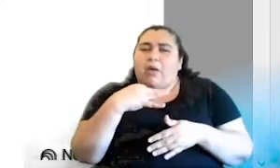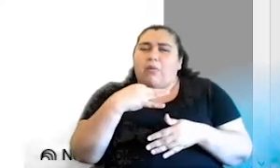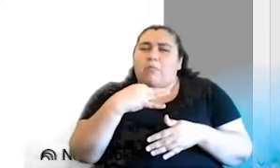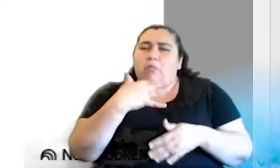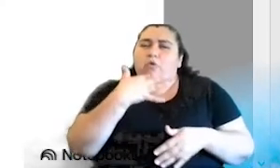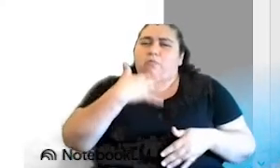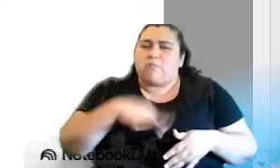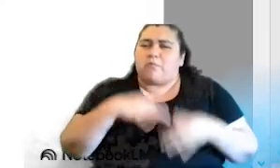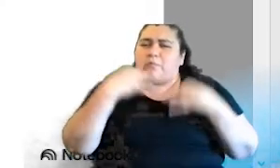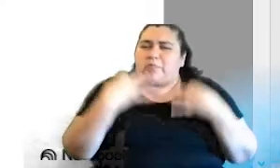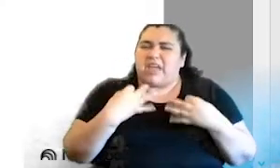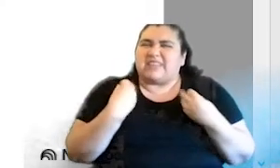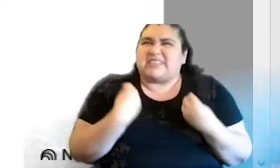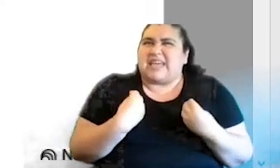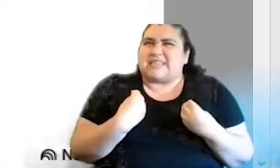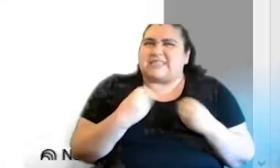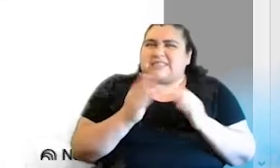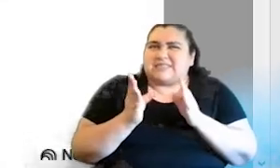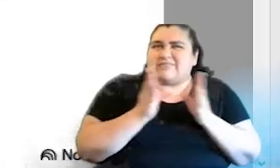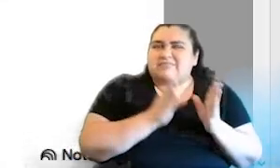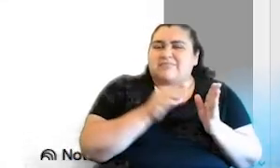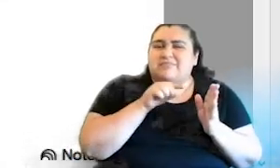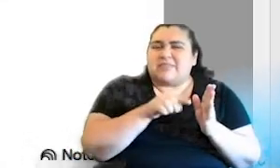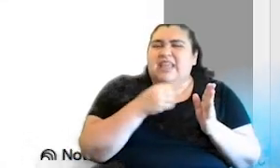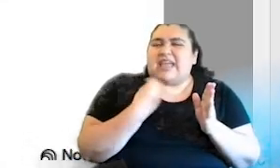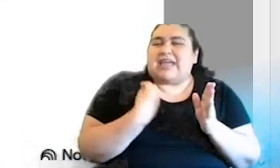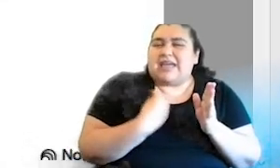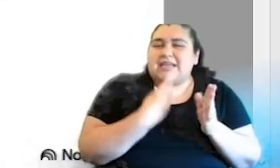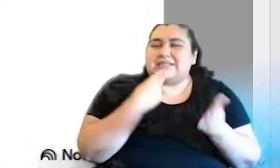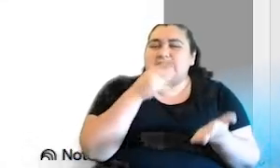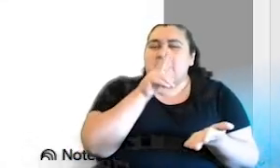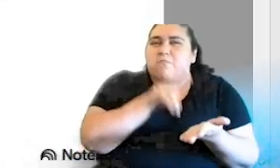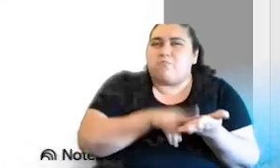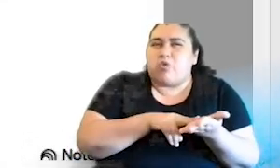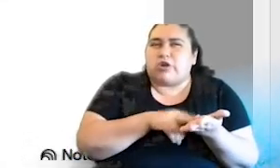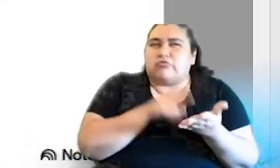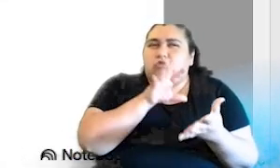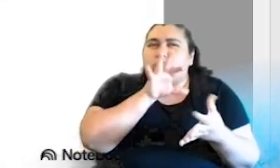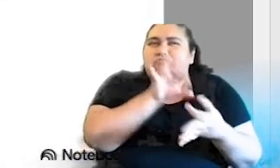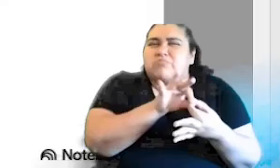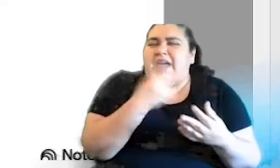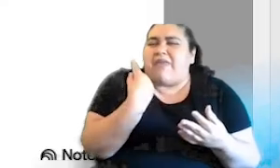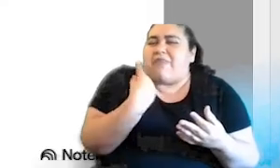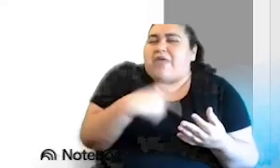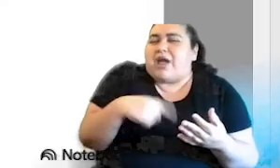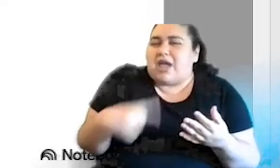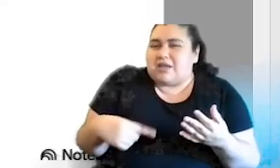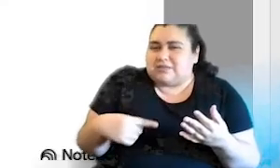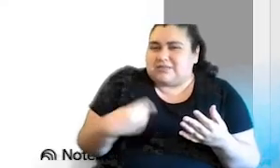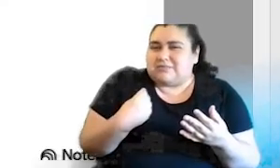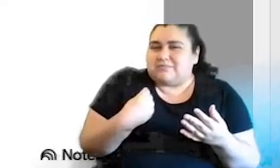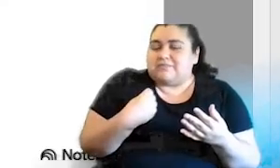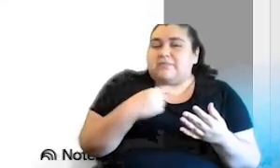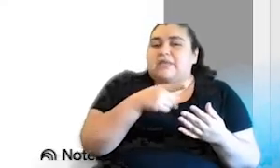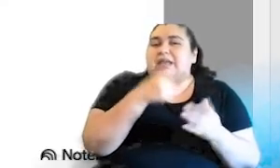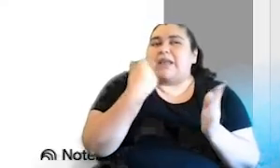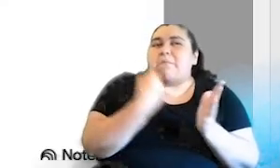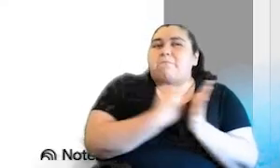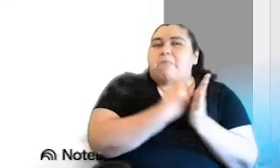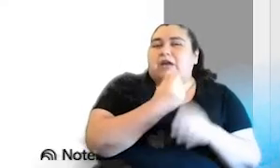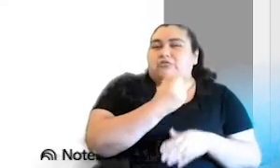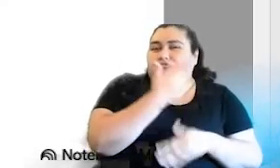qué es el objeto, o sea, qué es aquello que el impuesto está alcanzando, a los sujetos y el alcance de la misma